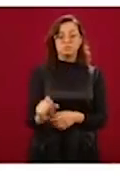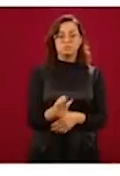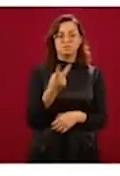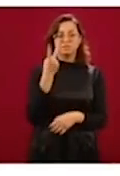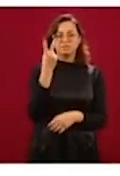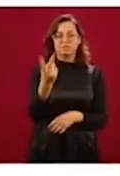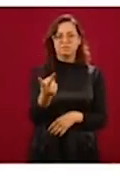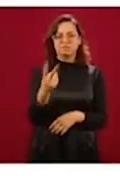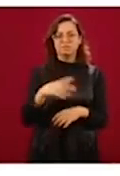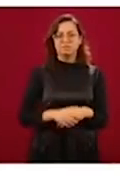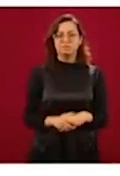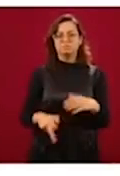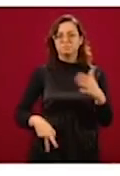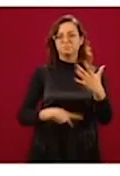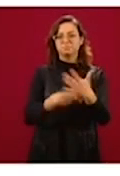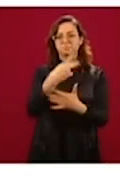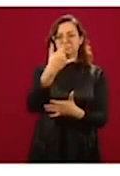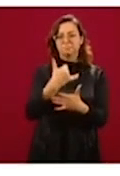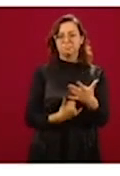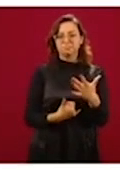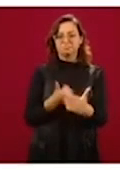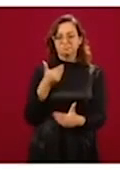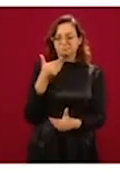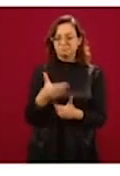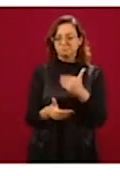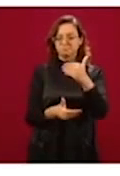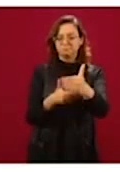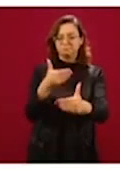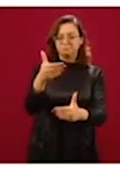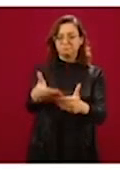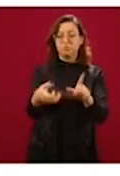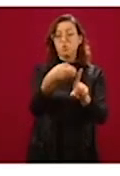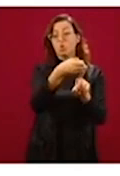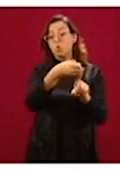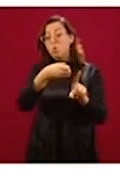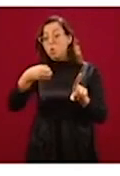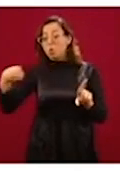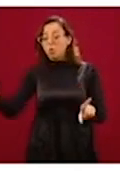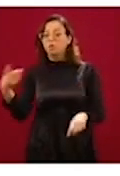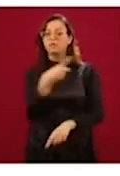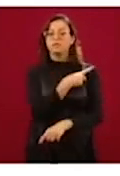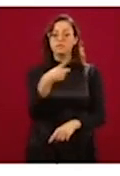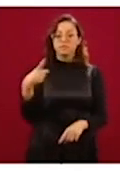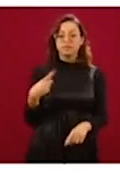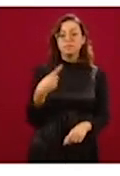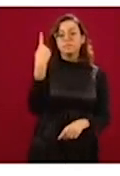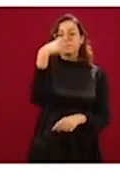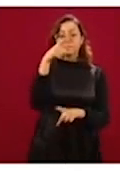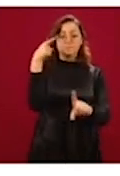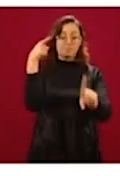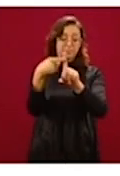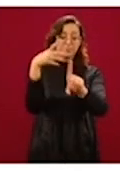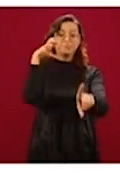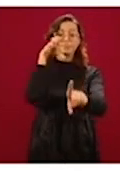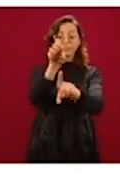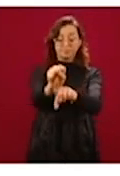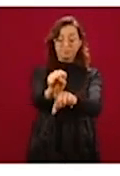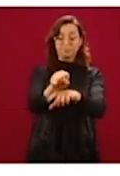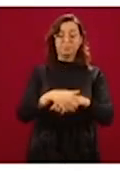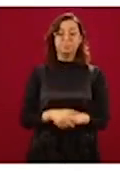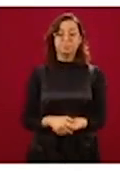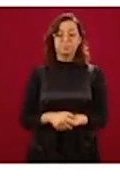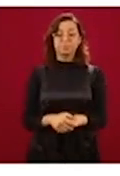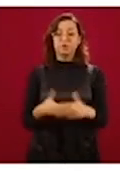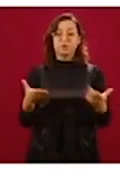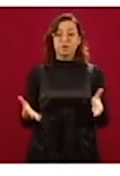fases del proyecto que es debe de superponerse de manera ordenada para su materialización es así que la fase de